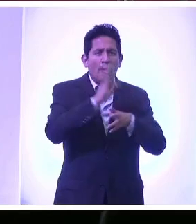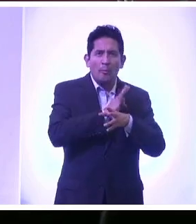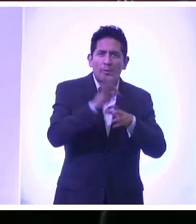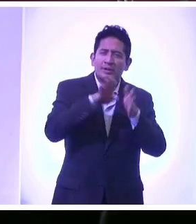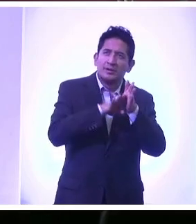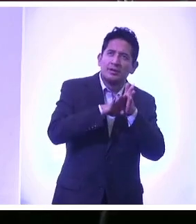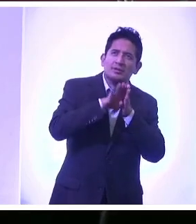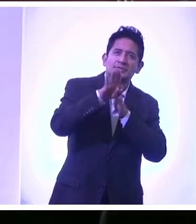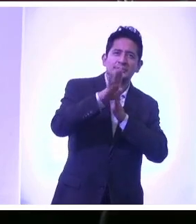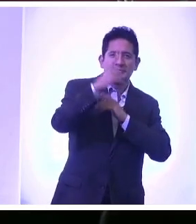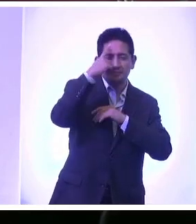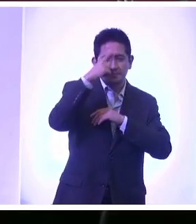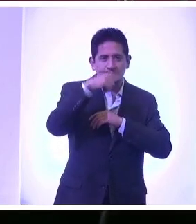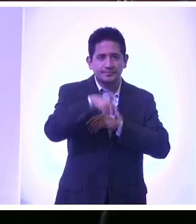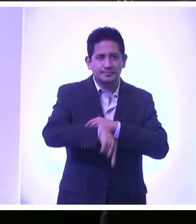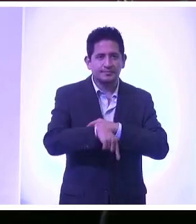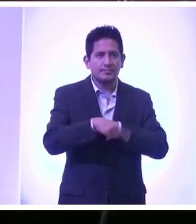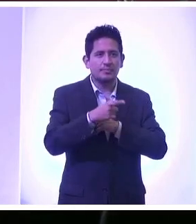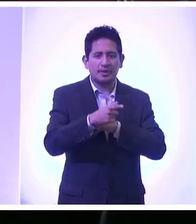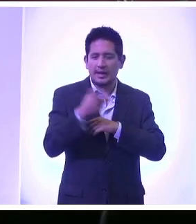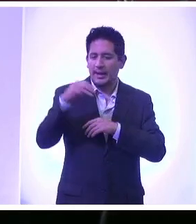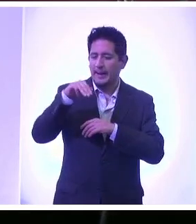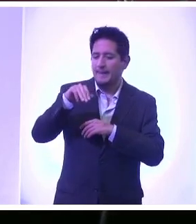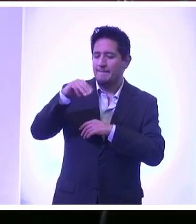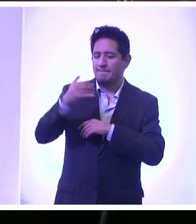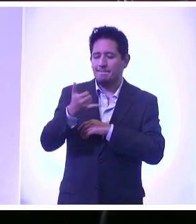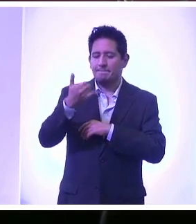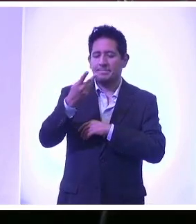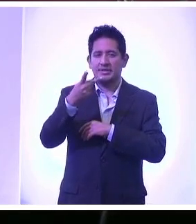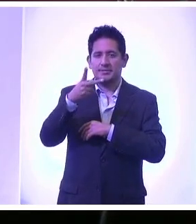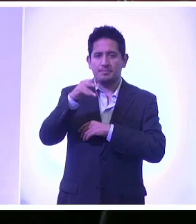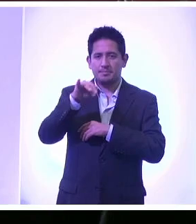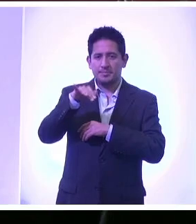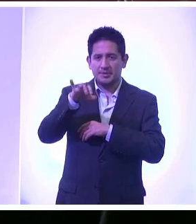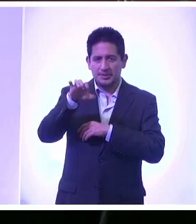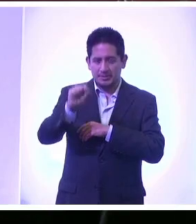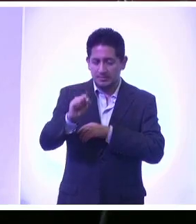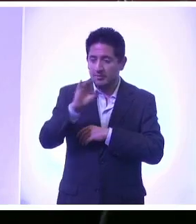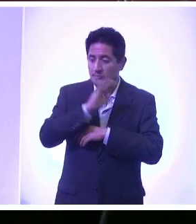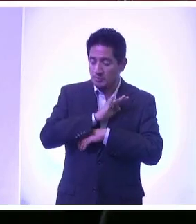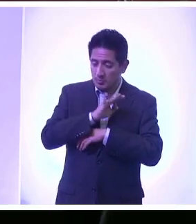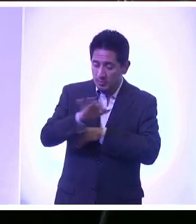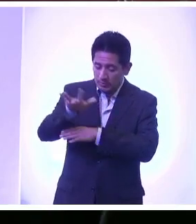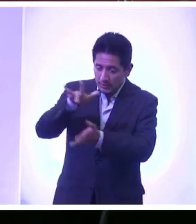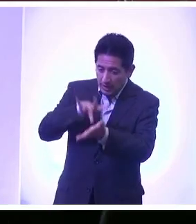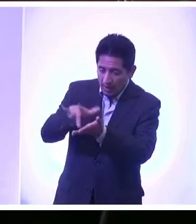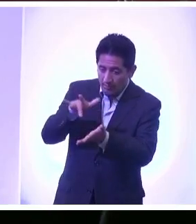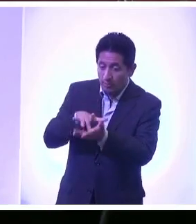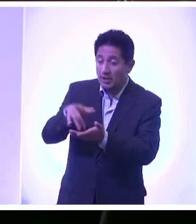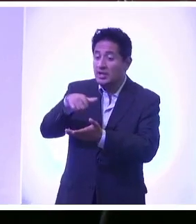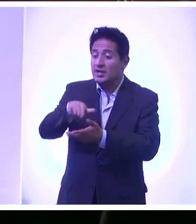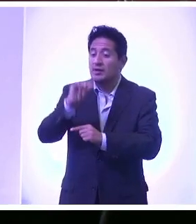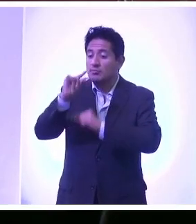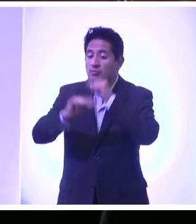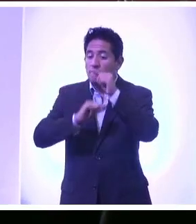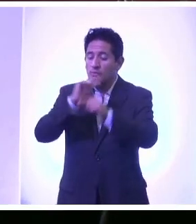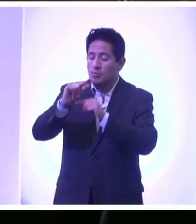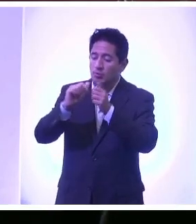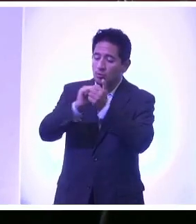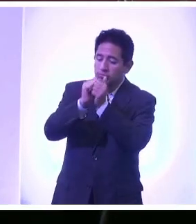estas eh micro pequeñas y medianas empresas para que se puedan convertir en grandes empresas que